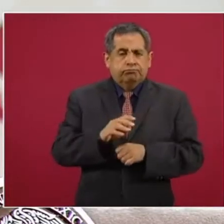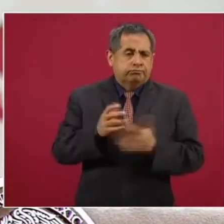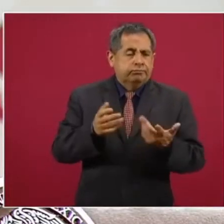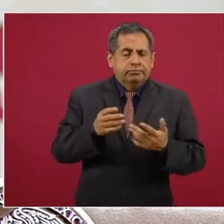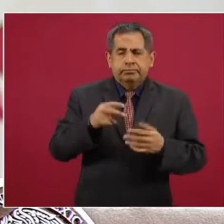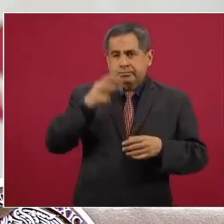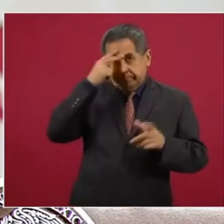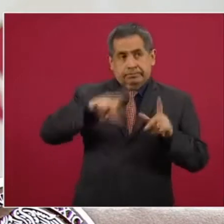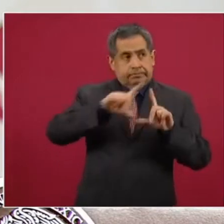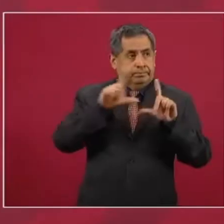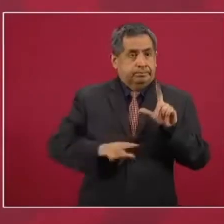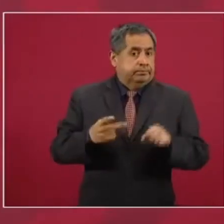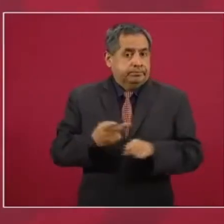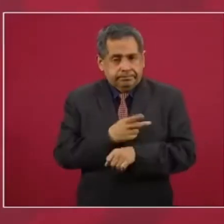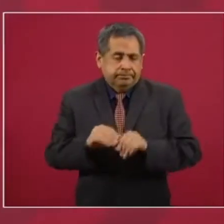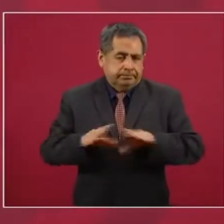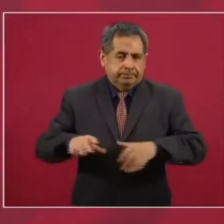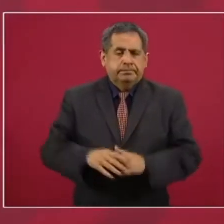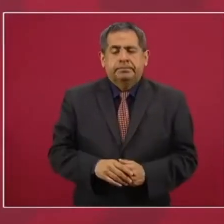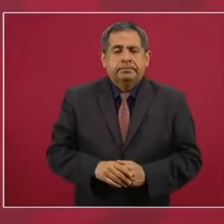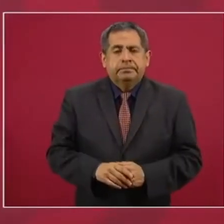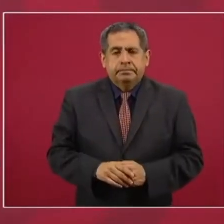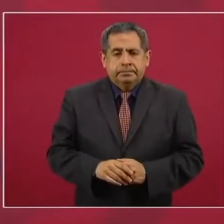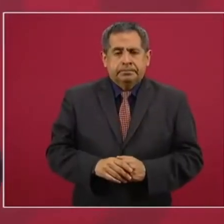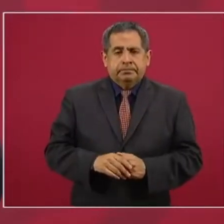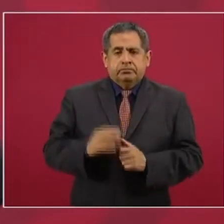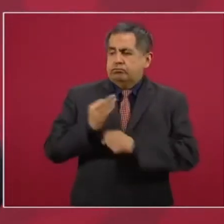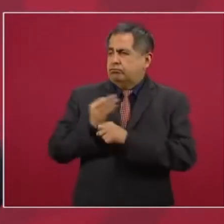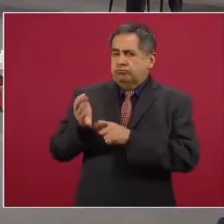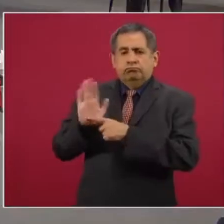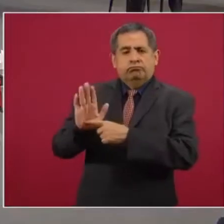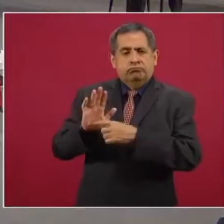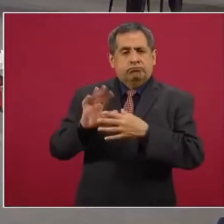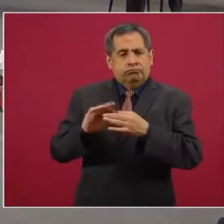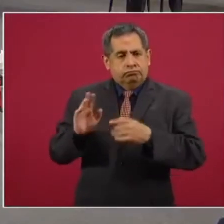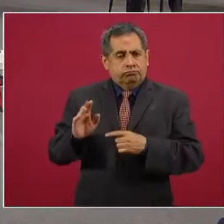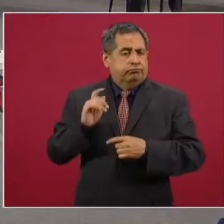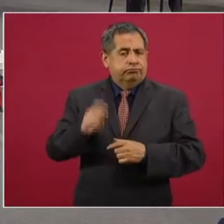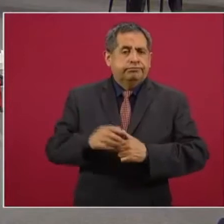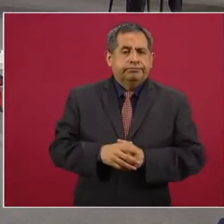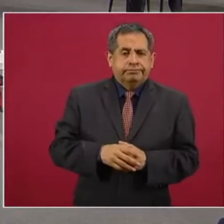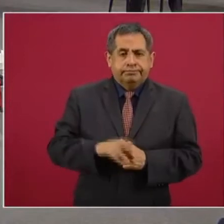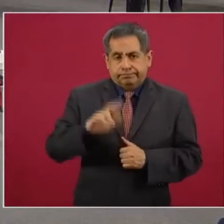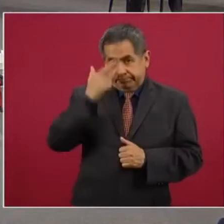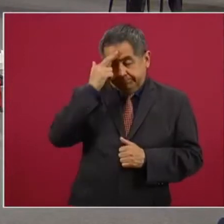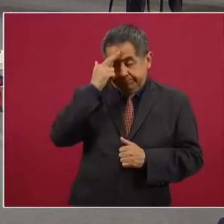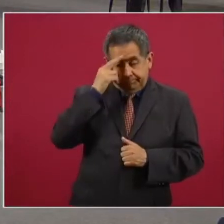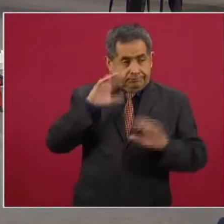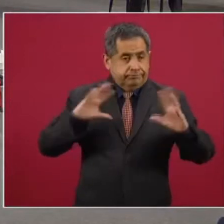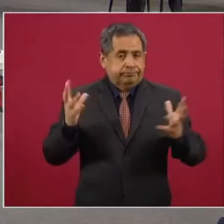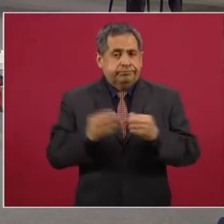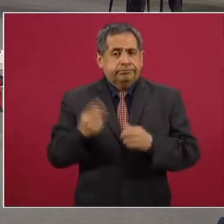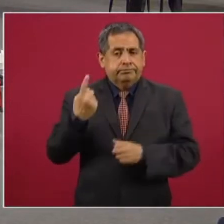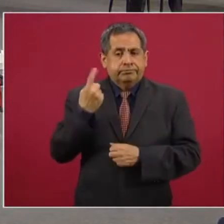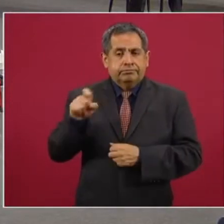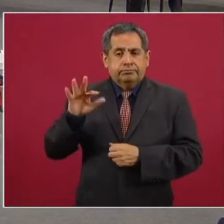SARS-CoV-2 en México. Lo que vamos a mostrar, si me pasan la siguiente, primero recordar que tenemos 142